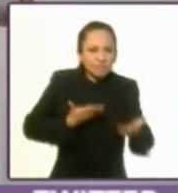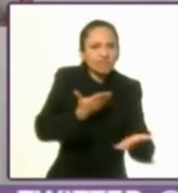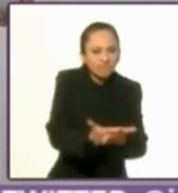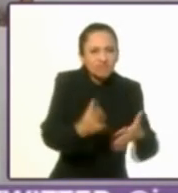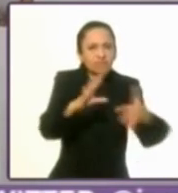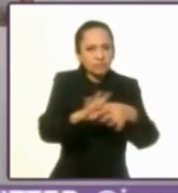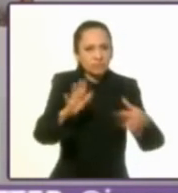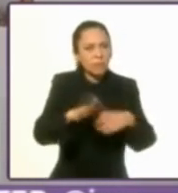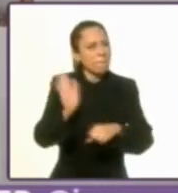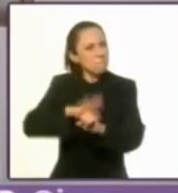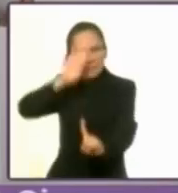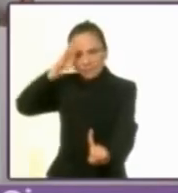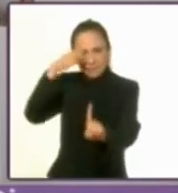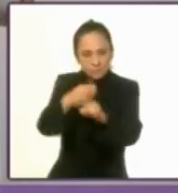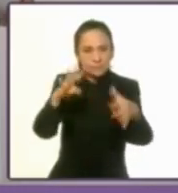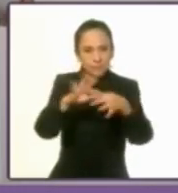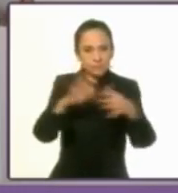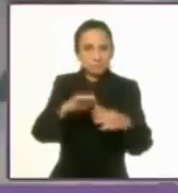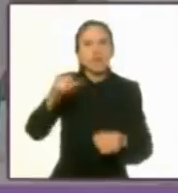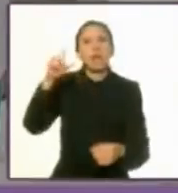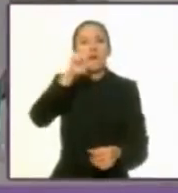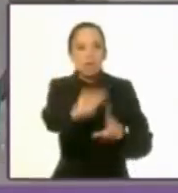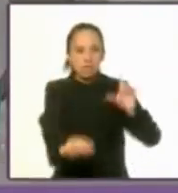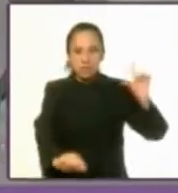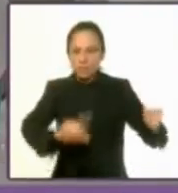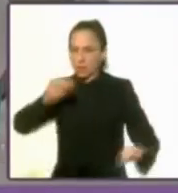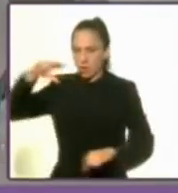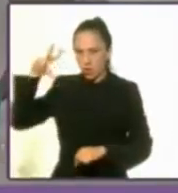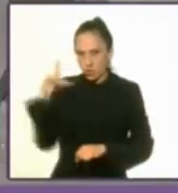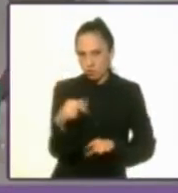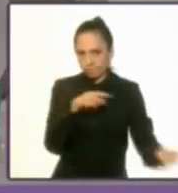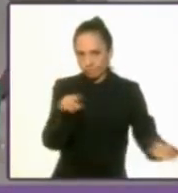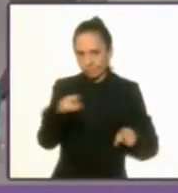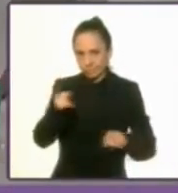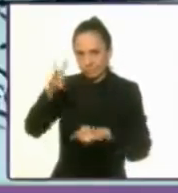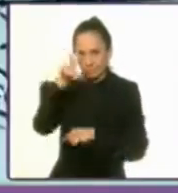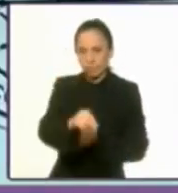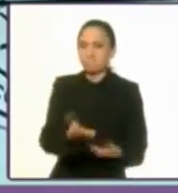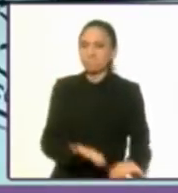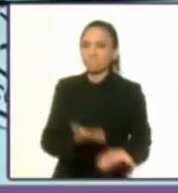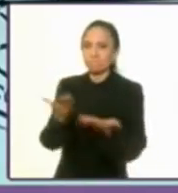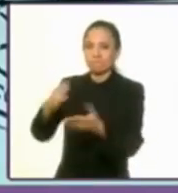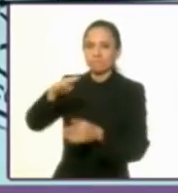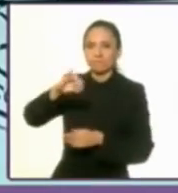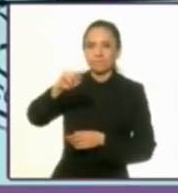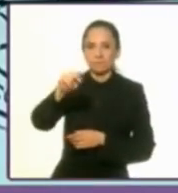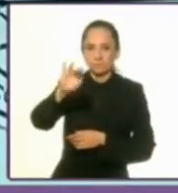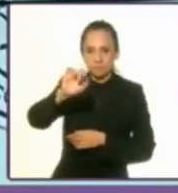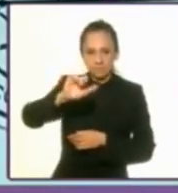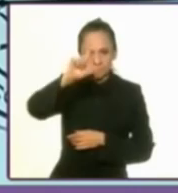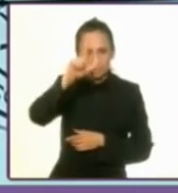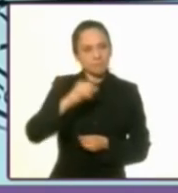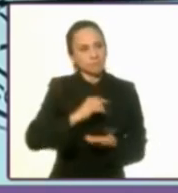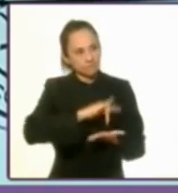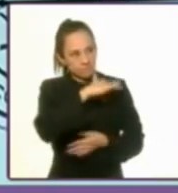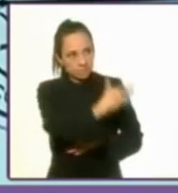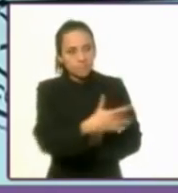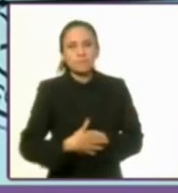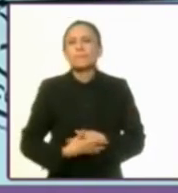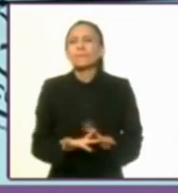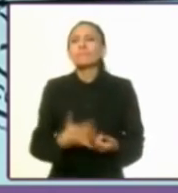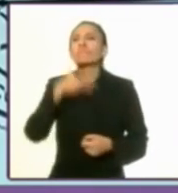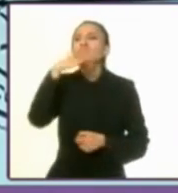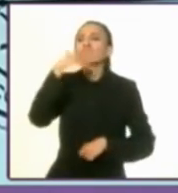de lo que generalicen quien comienza adelante mikel errores muchas gracias es un tema central para abatir la